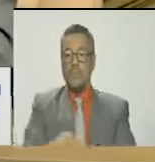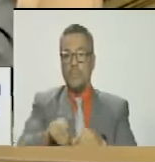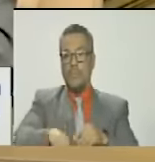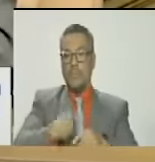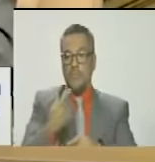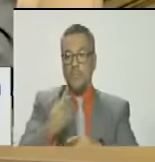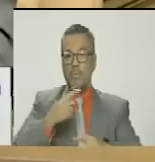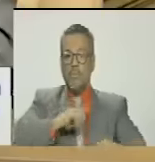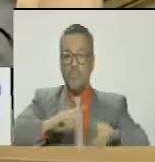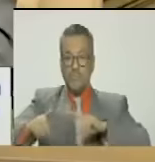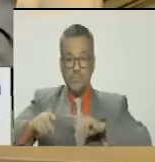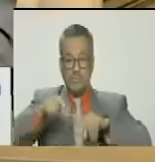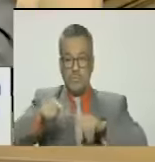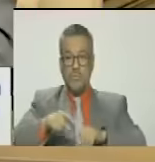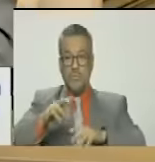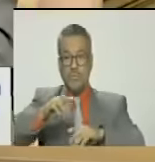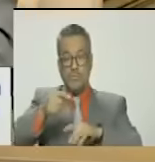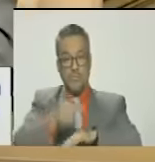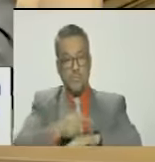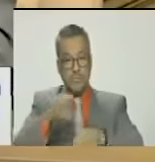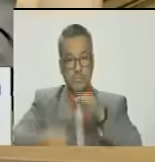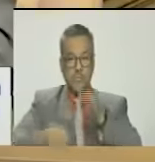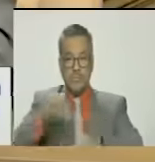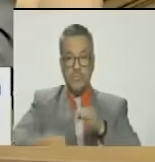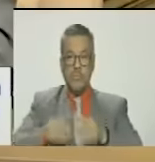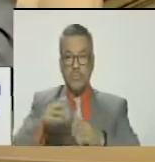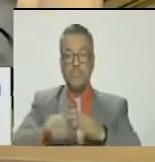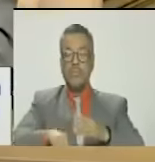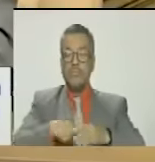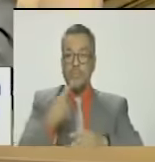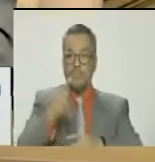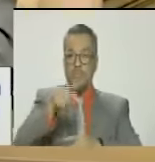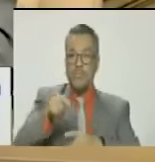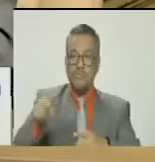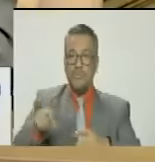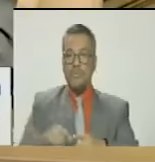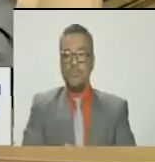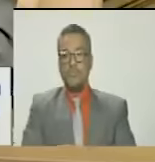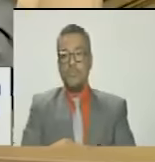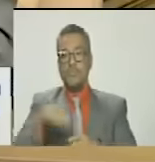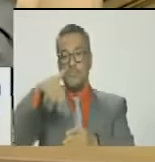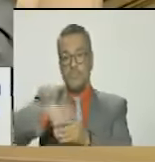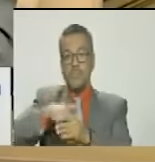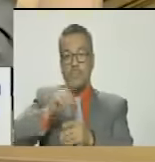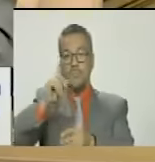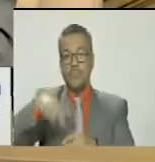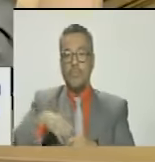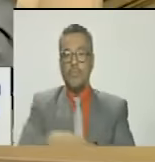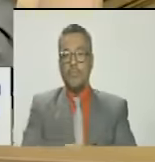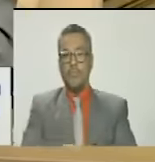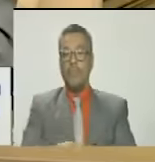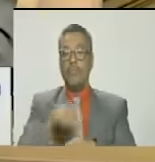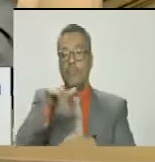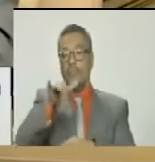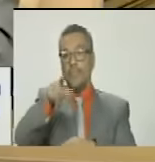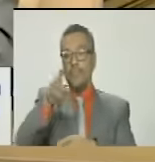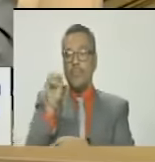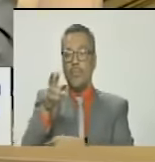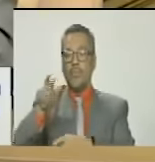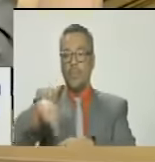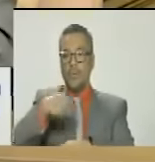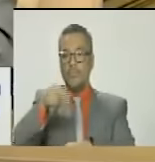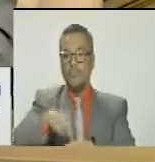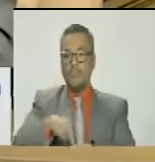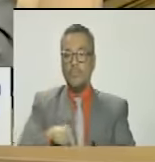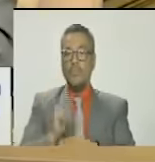Poder Ejecutivo, el Poder Judicial, el Poder Ciudadano y al Poder Electoral. Igualmente, la Asamblea